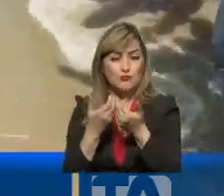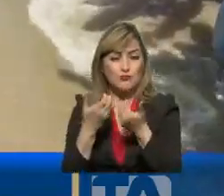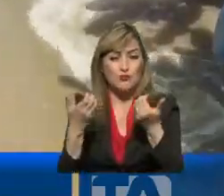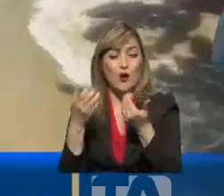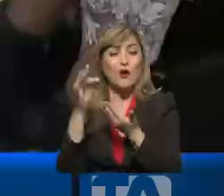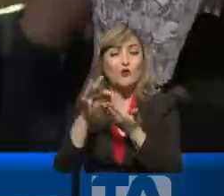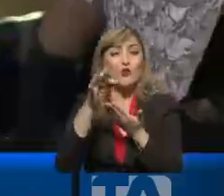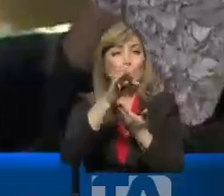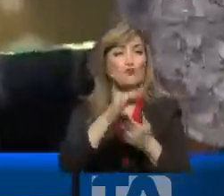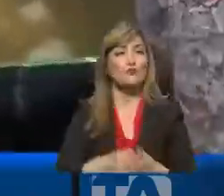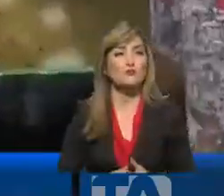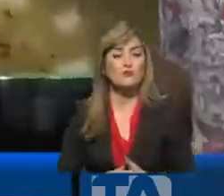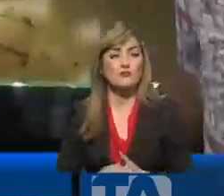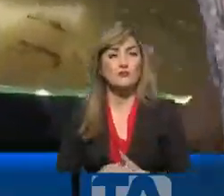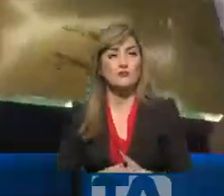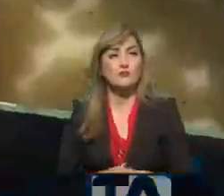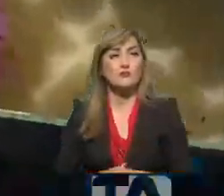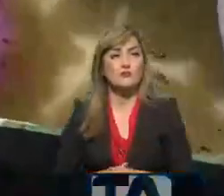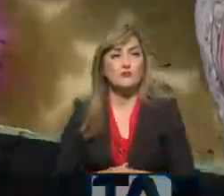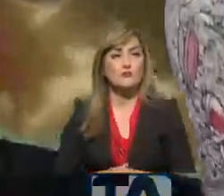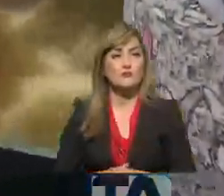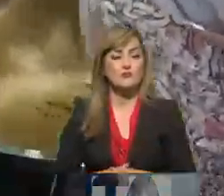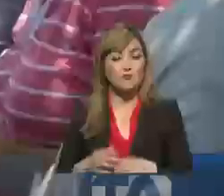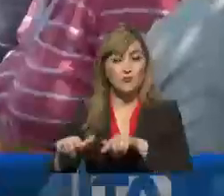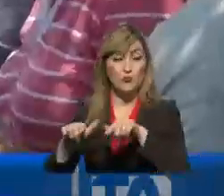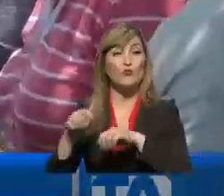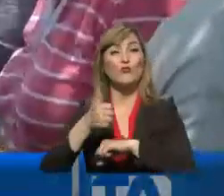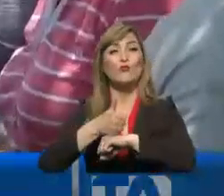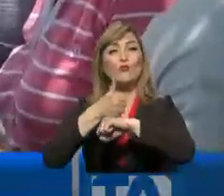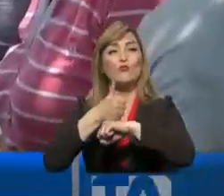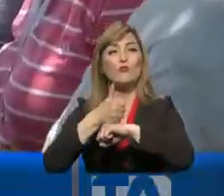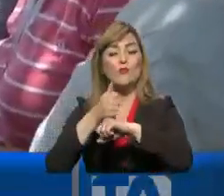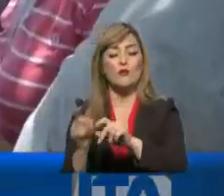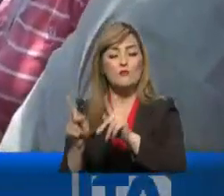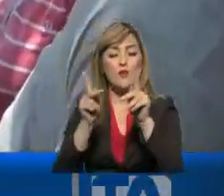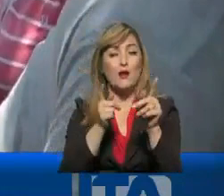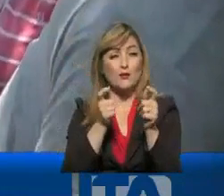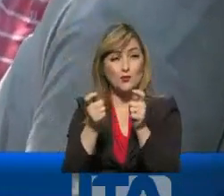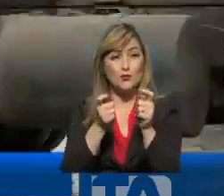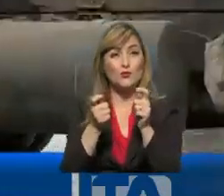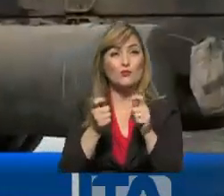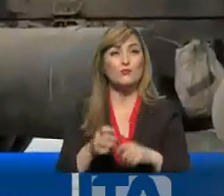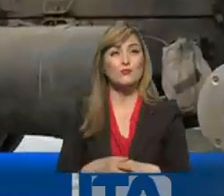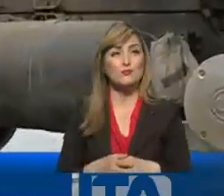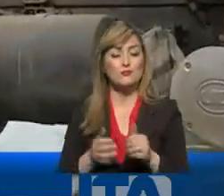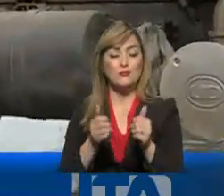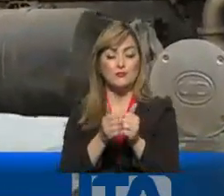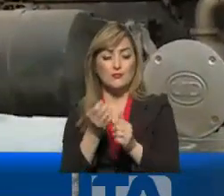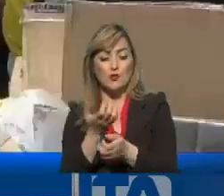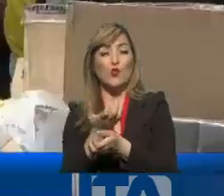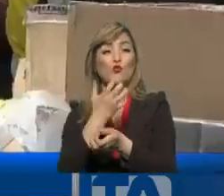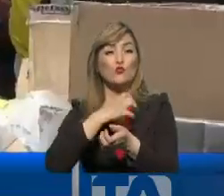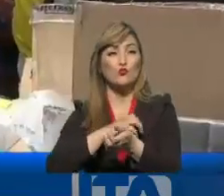ambos cantones. En esos lugares, las autoridades emplearon planes de contingencia con maquinaria